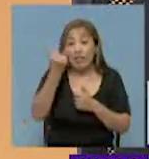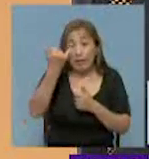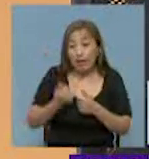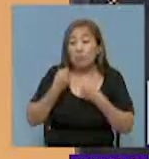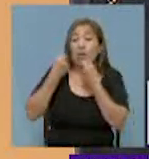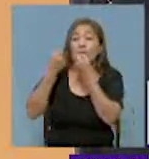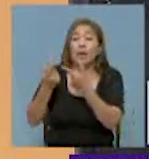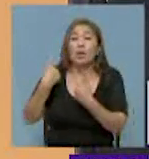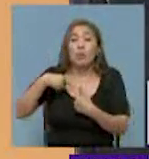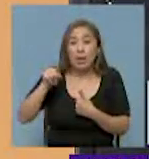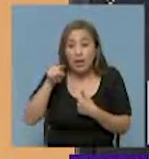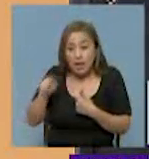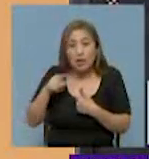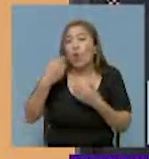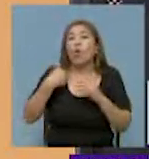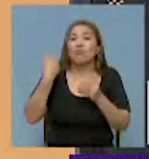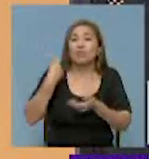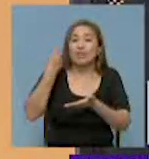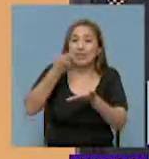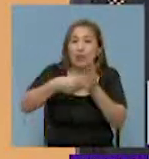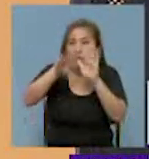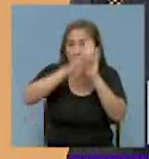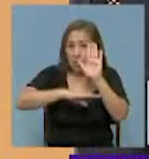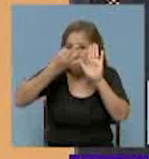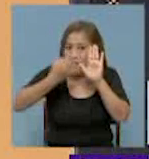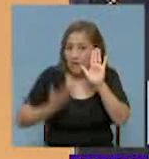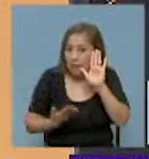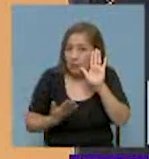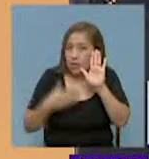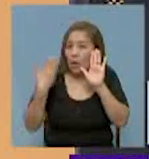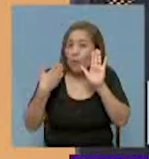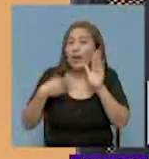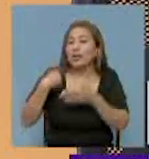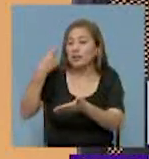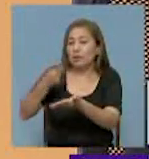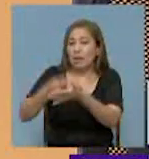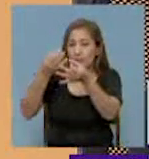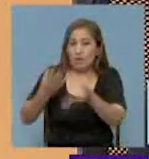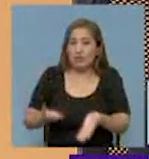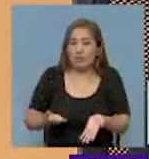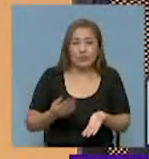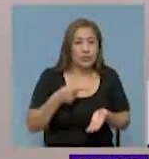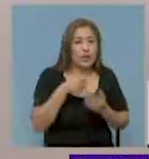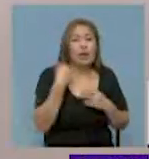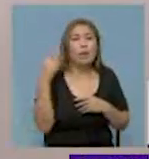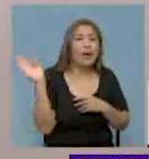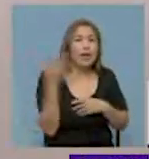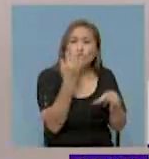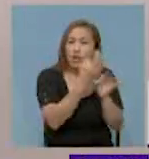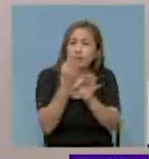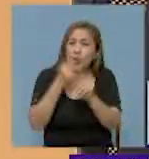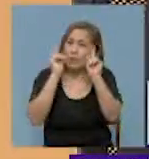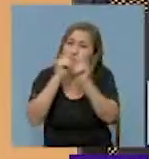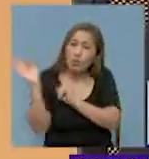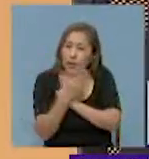tiene que emitirse bien las leyes danés para que se pueden hacer los pagos correctos ministra y esto es para todos los docentes